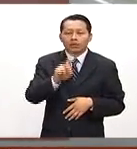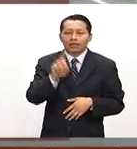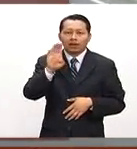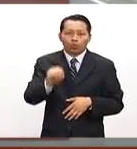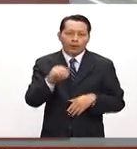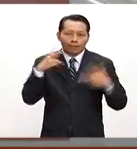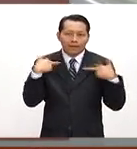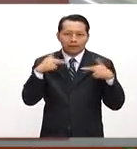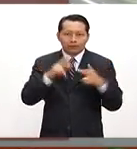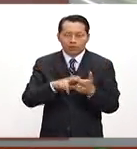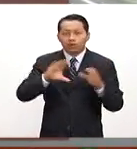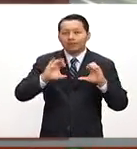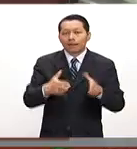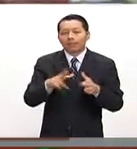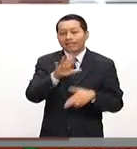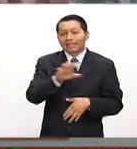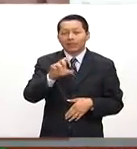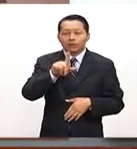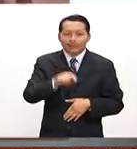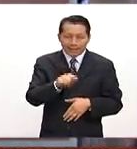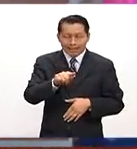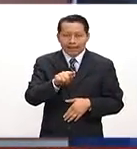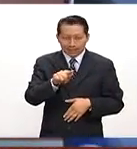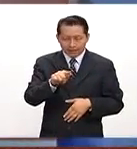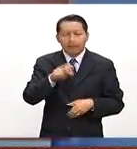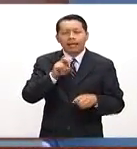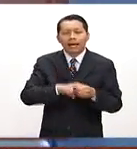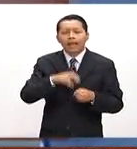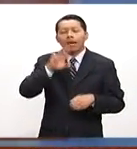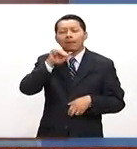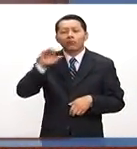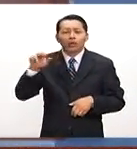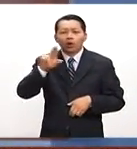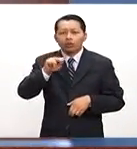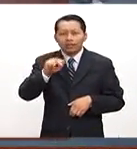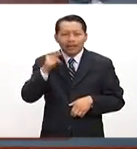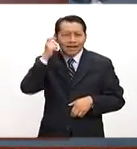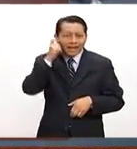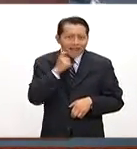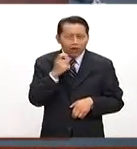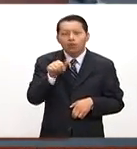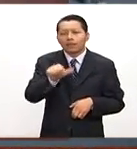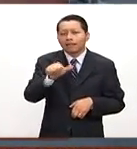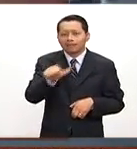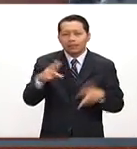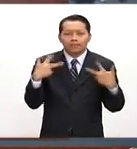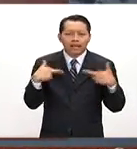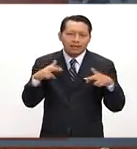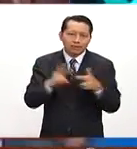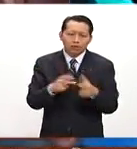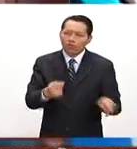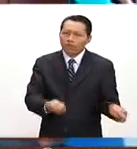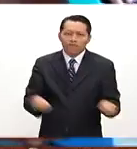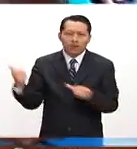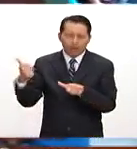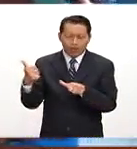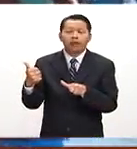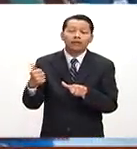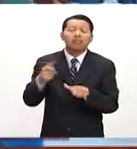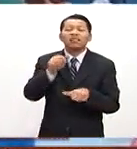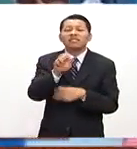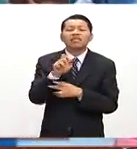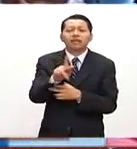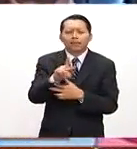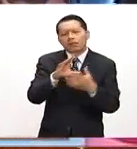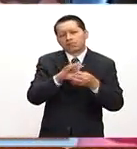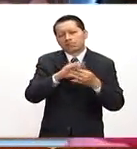1.239 maestros, en Chiapas 570, en Michoacán a 80 y en Guerrero a 16 maestros. La SEP reiteró su llamado a